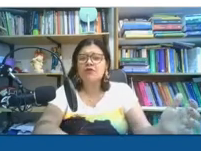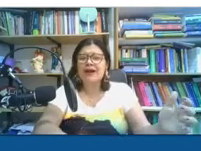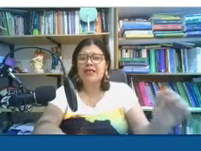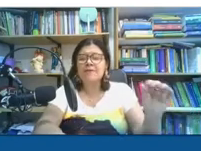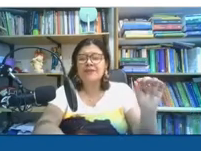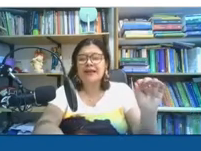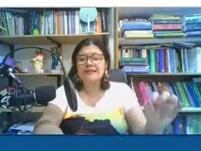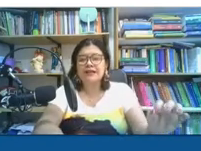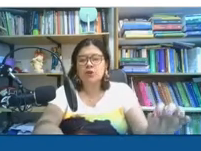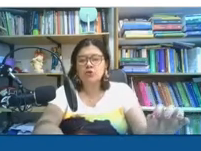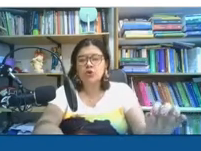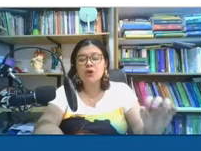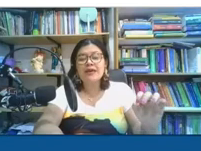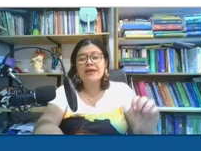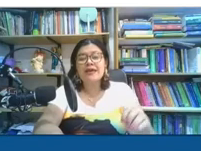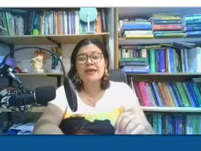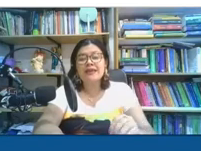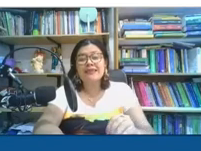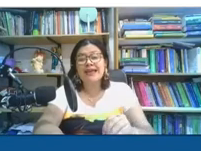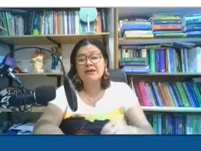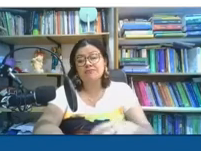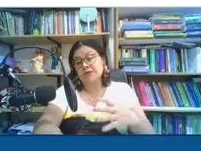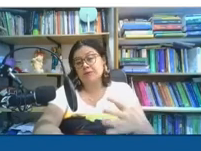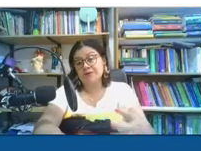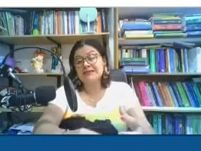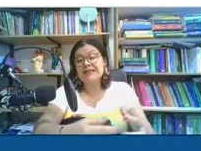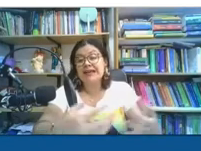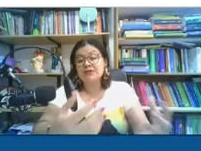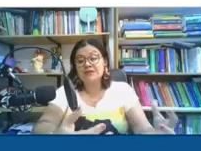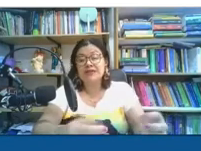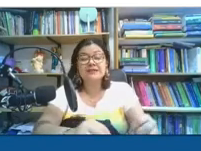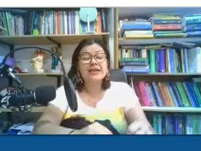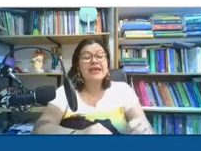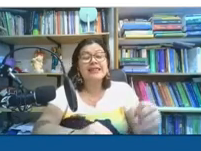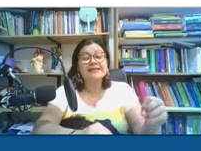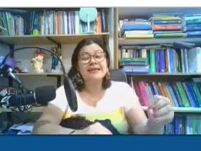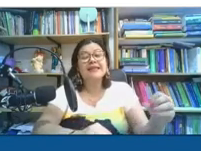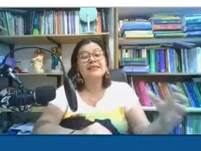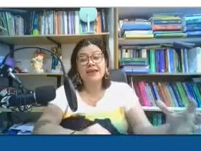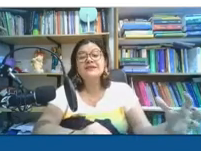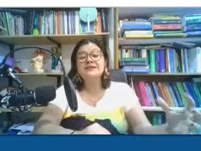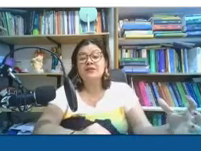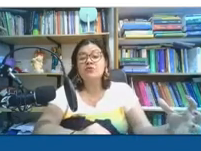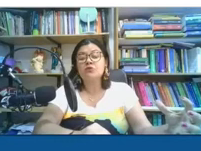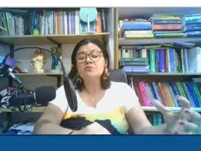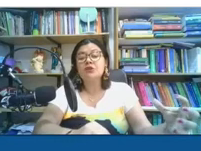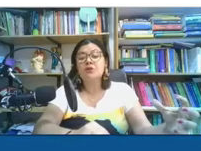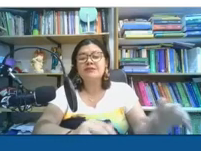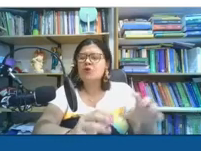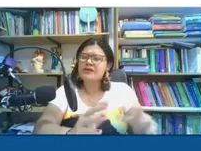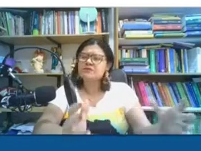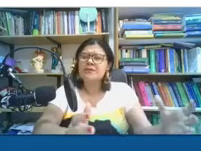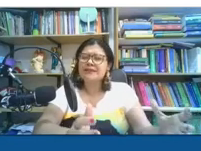está muy enfocada al desarrollo de se podría decir de casuísticas en las que debes tener un conocimiento